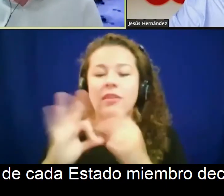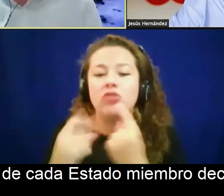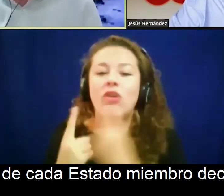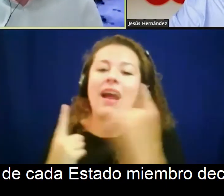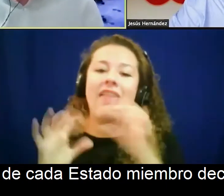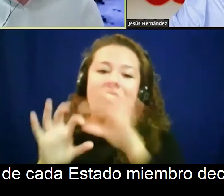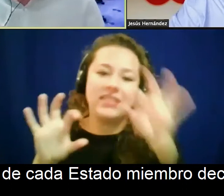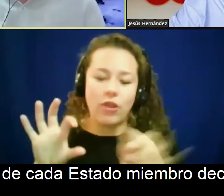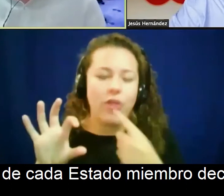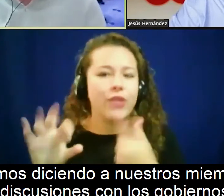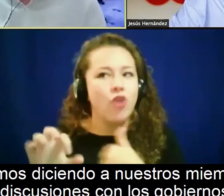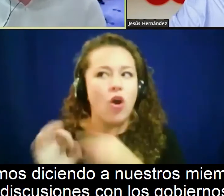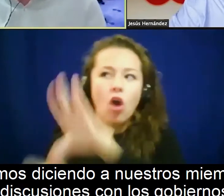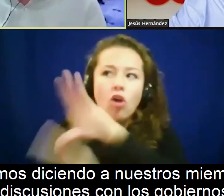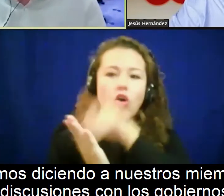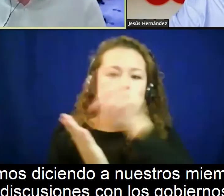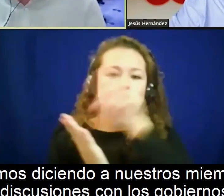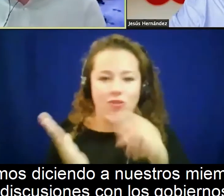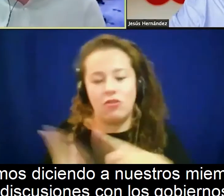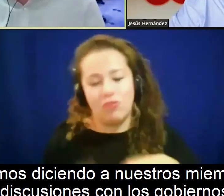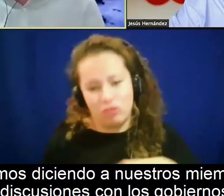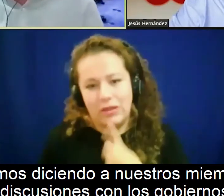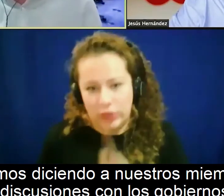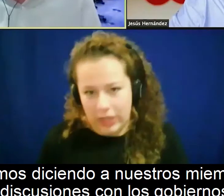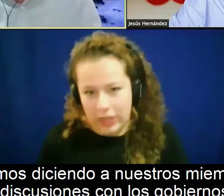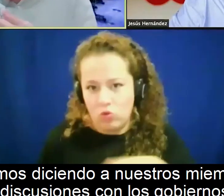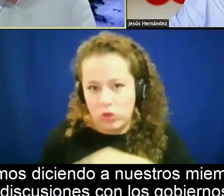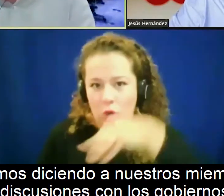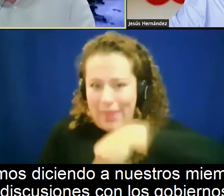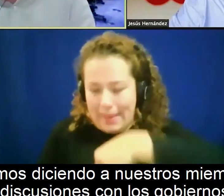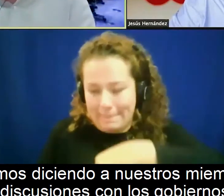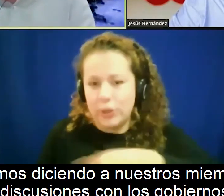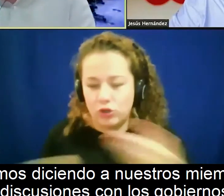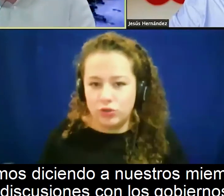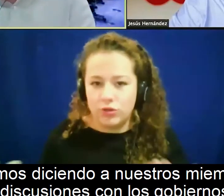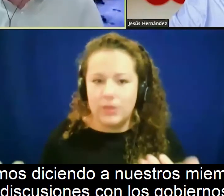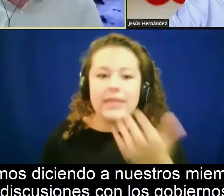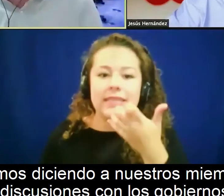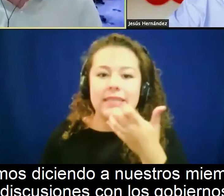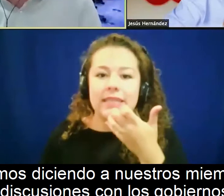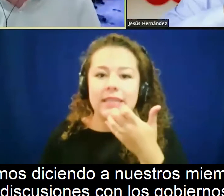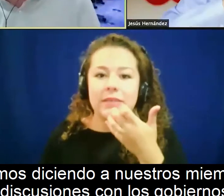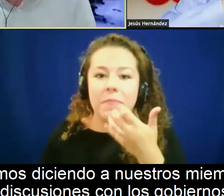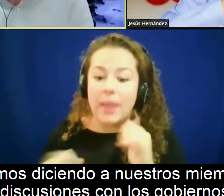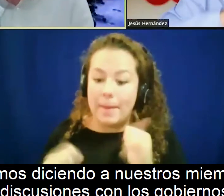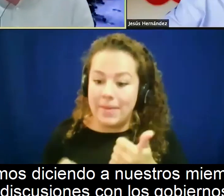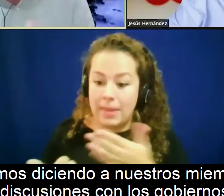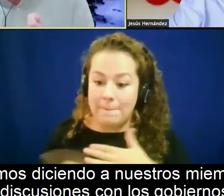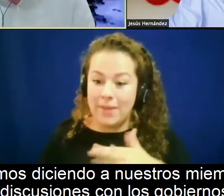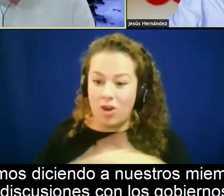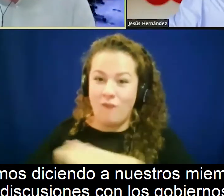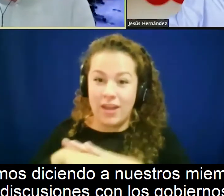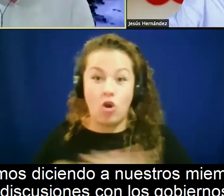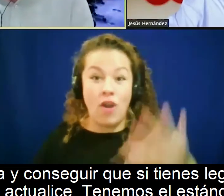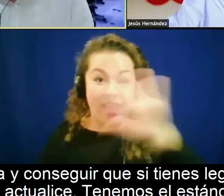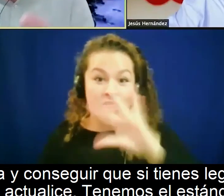no los cojo. Entonces, claro, nosotros estamos diciendo a nuestros miembros que cuando entren en discusiones con sus gobiernos nacionales, en plan